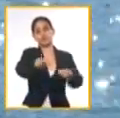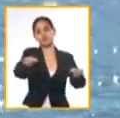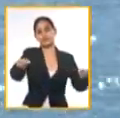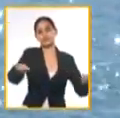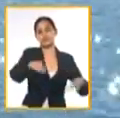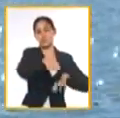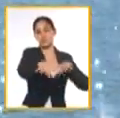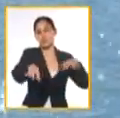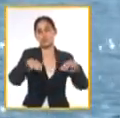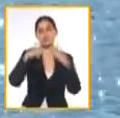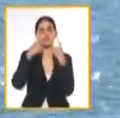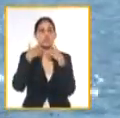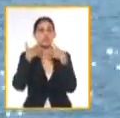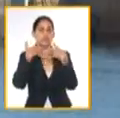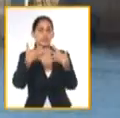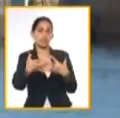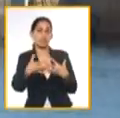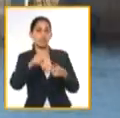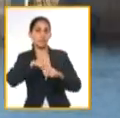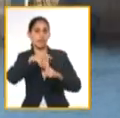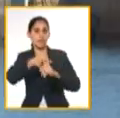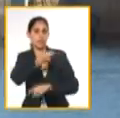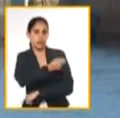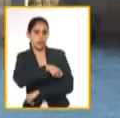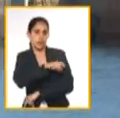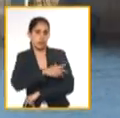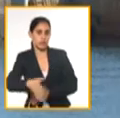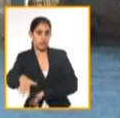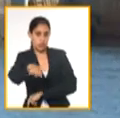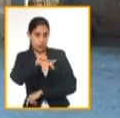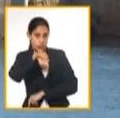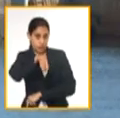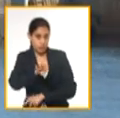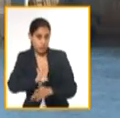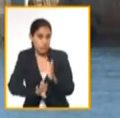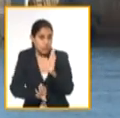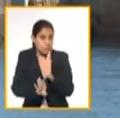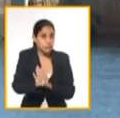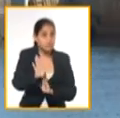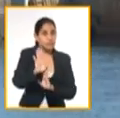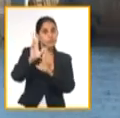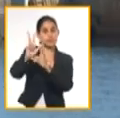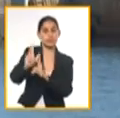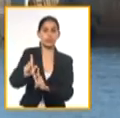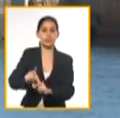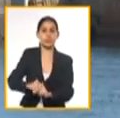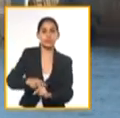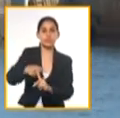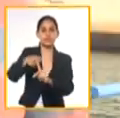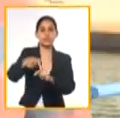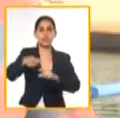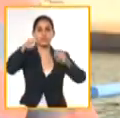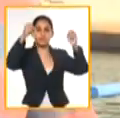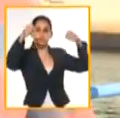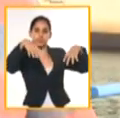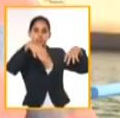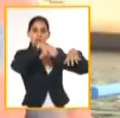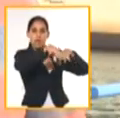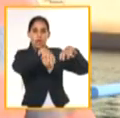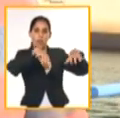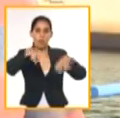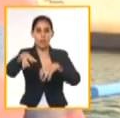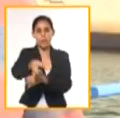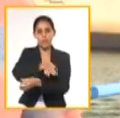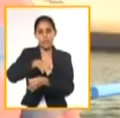vitales y la población. Importante la mejoría lograda con la electricidad en buena parte del país. Ya hoy en